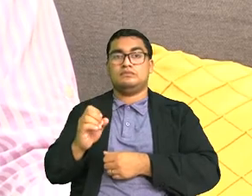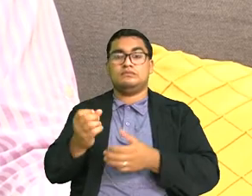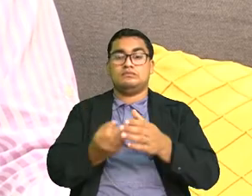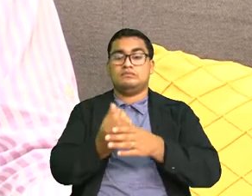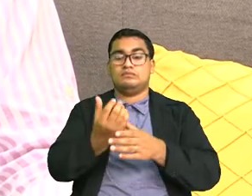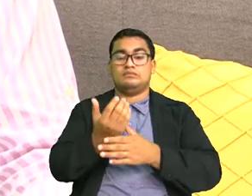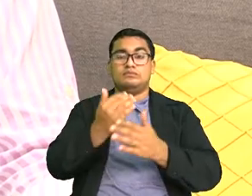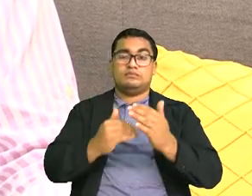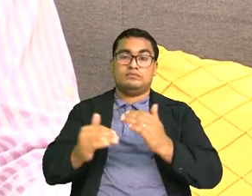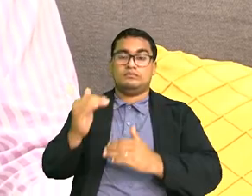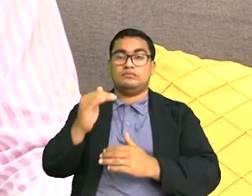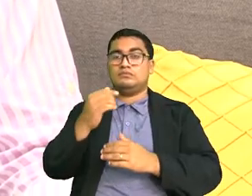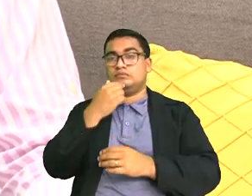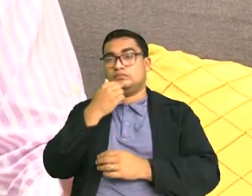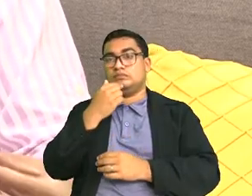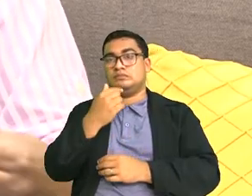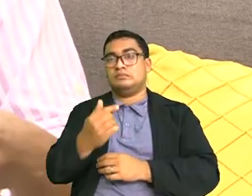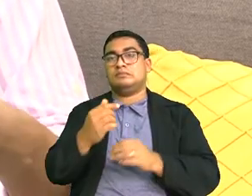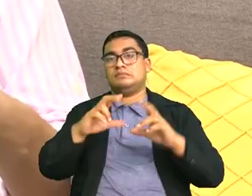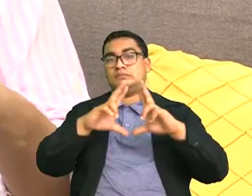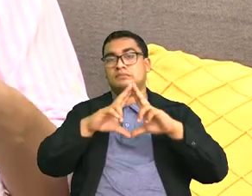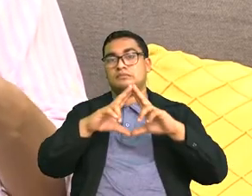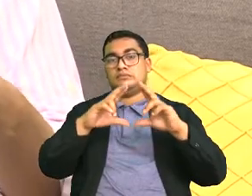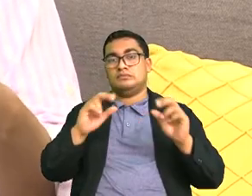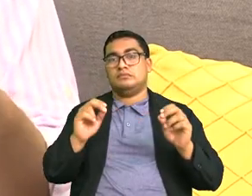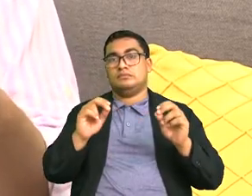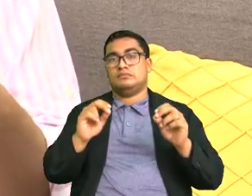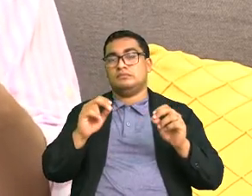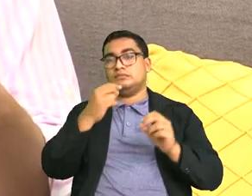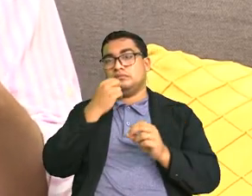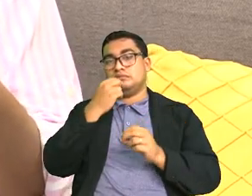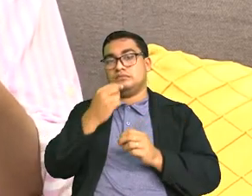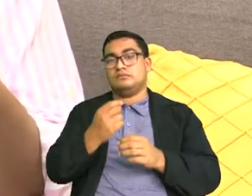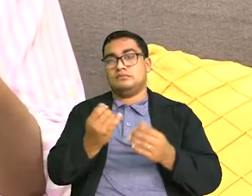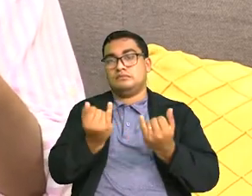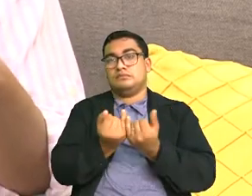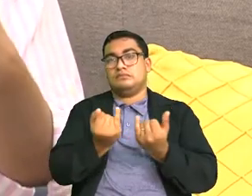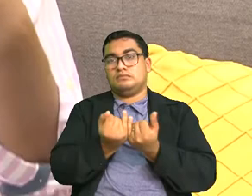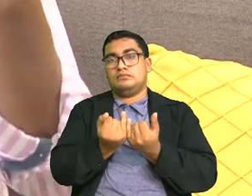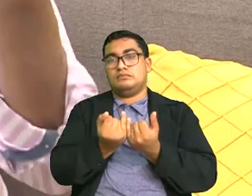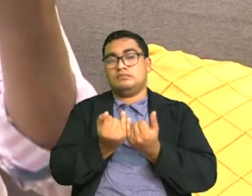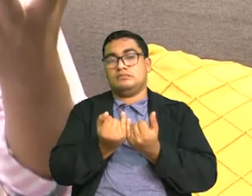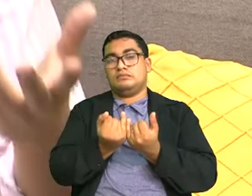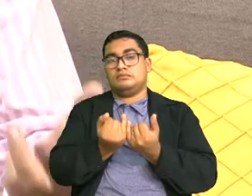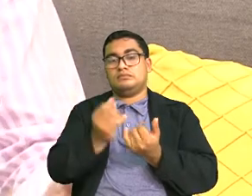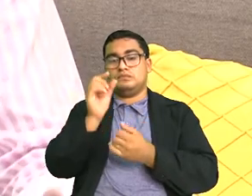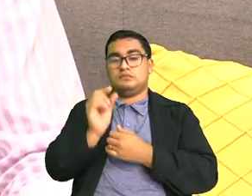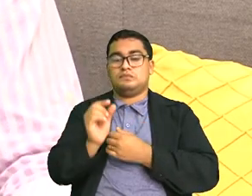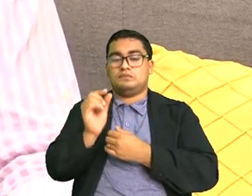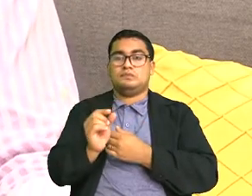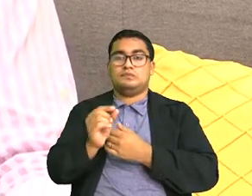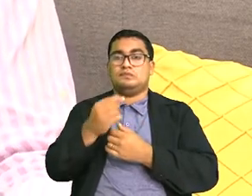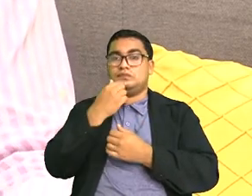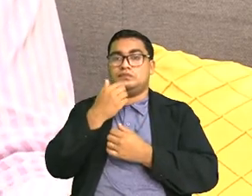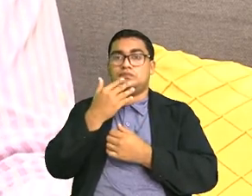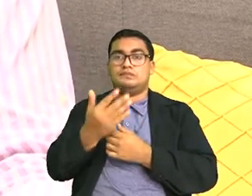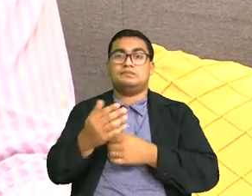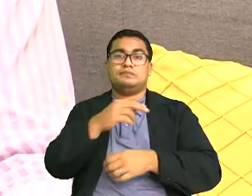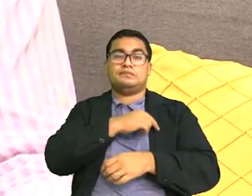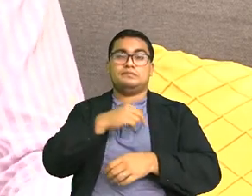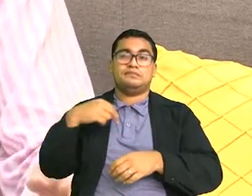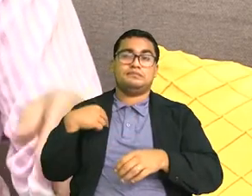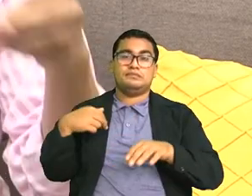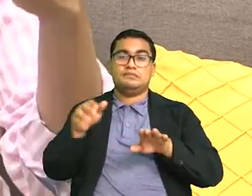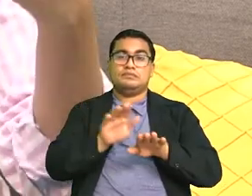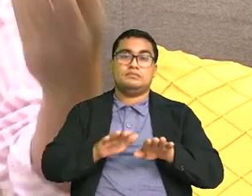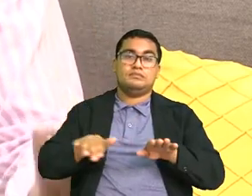agrícola ver en el metro en nicaragua es todavía es lo es lo mínimo porque nosotros vamos a ir más allá todavía ese